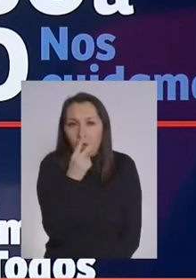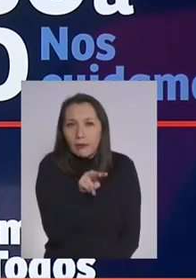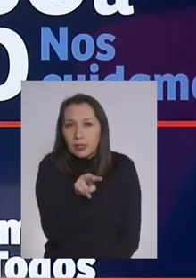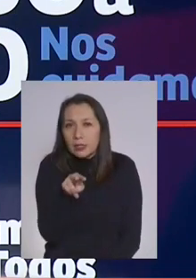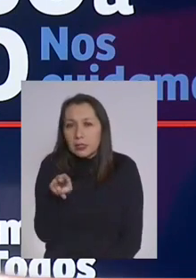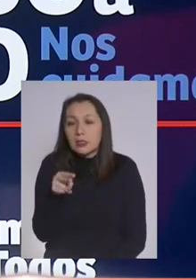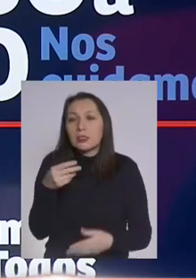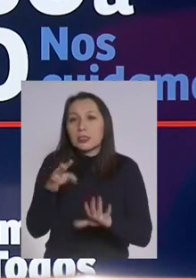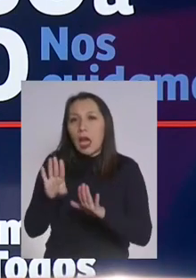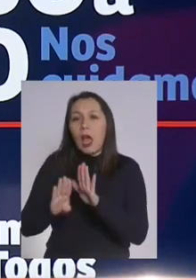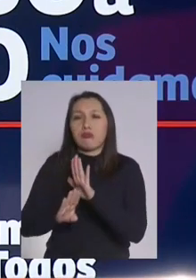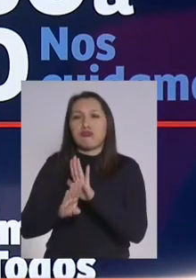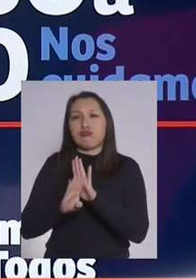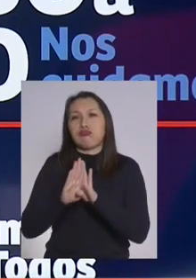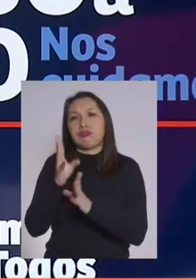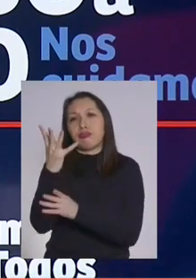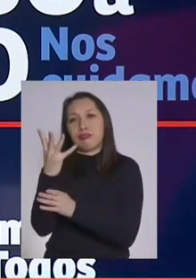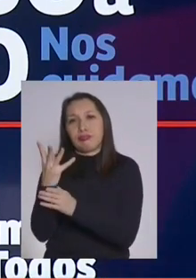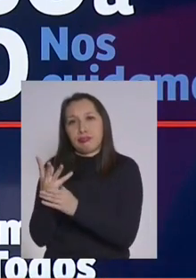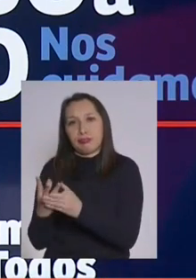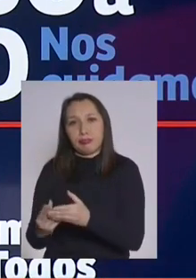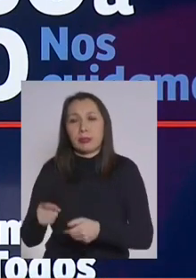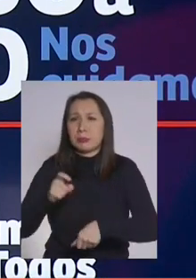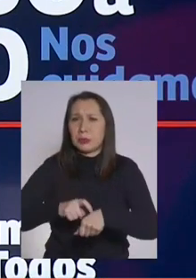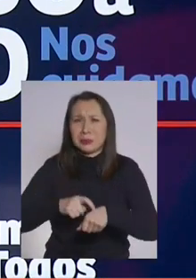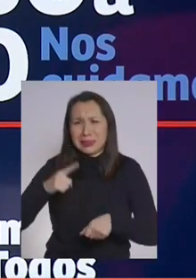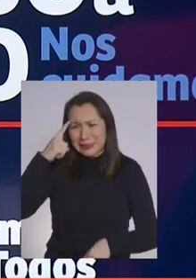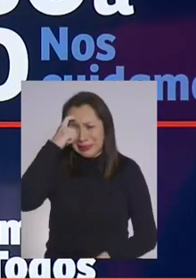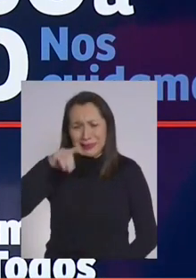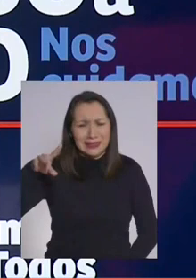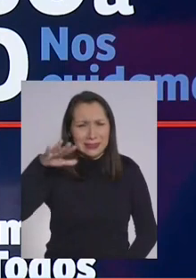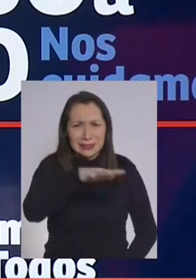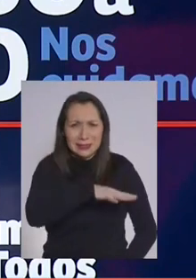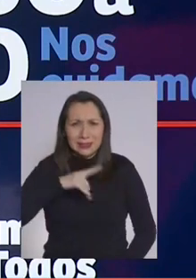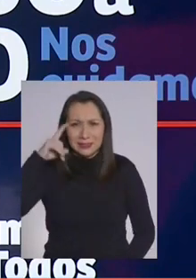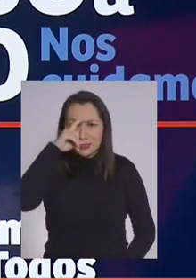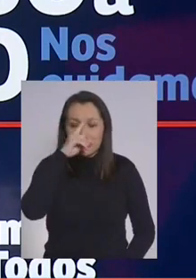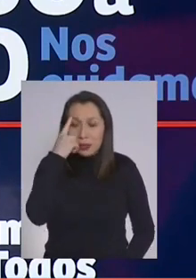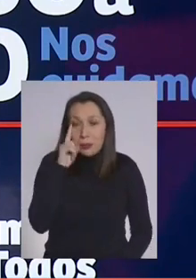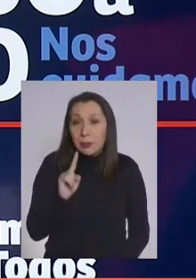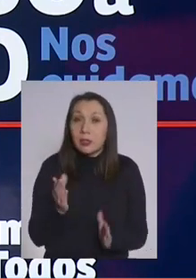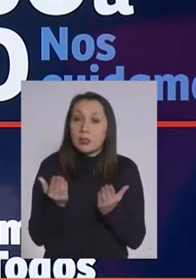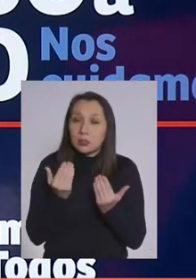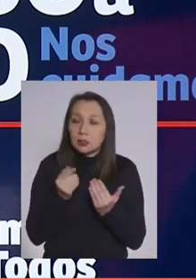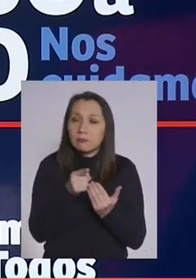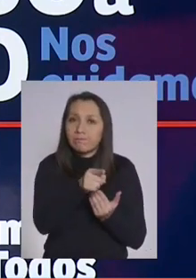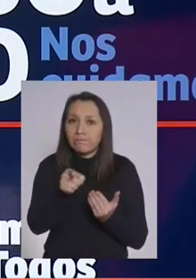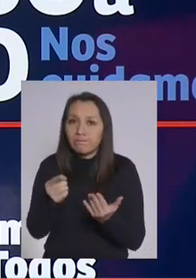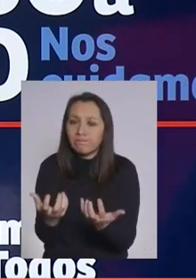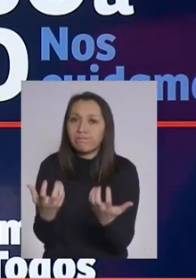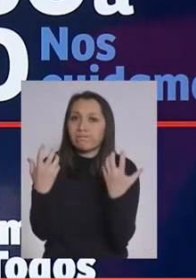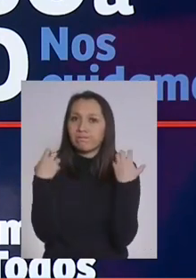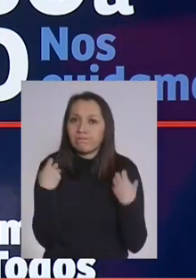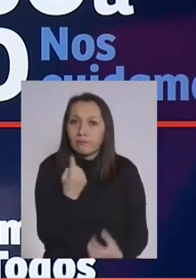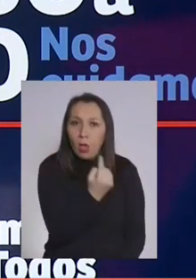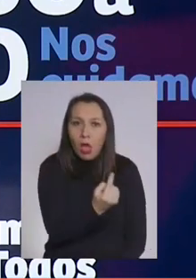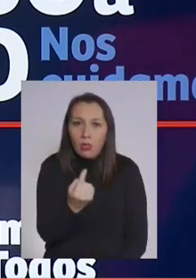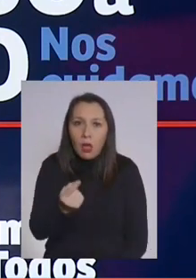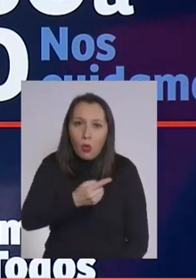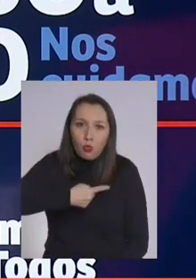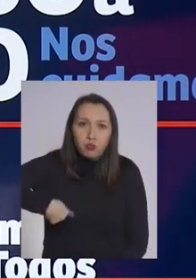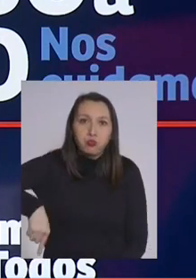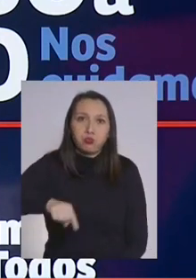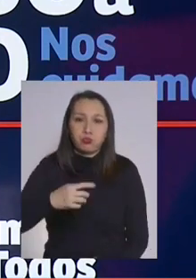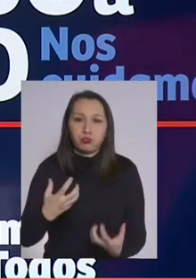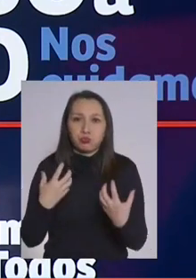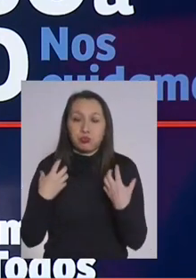superado en gran medida este momento tan duro pero necesitamos la responsabilidad de cada uno de nosotros